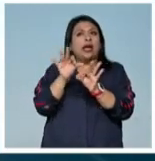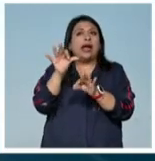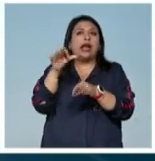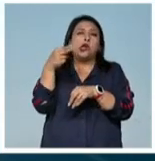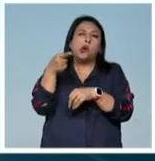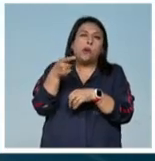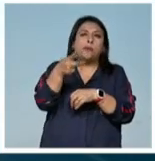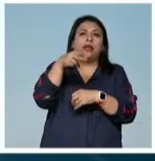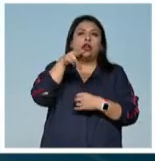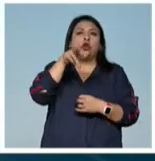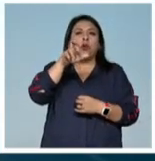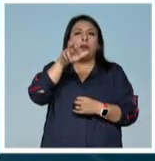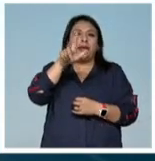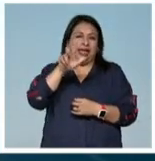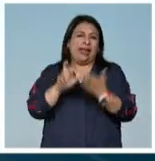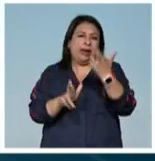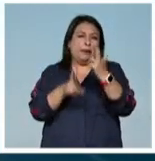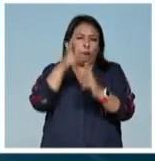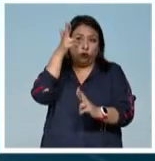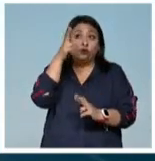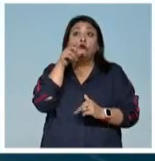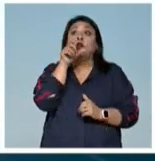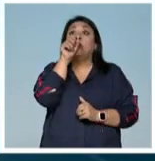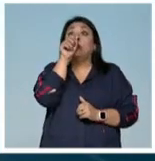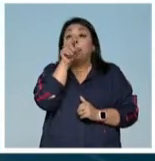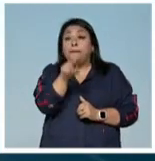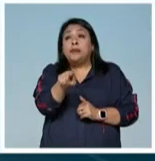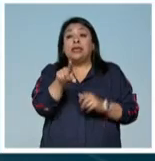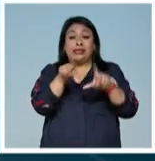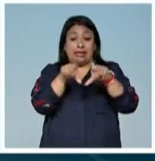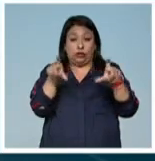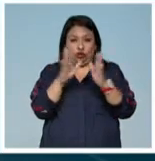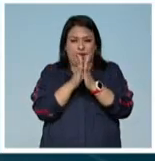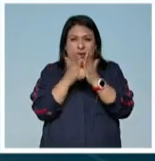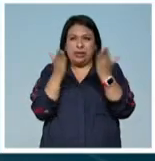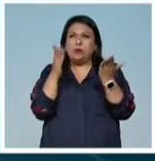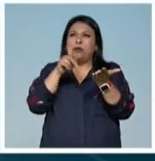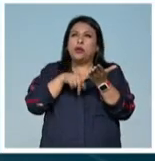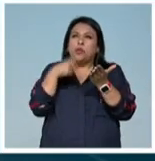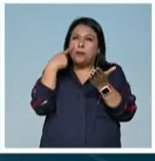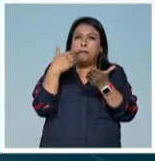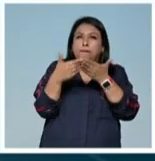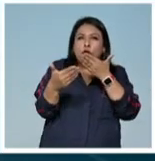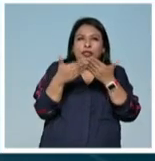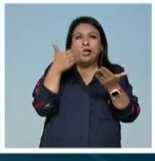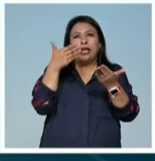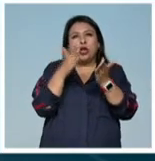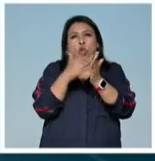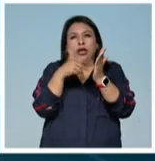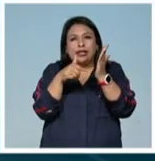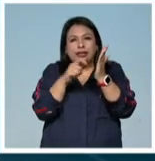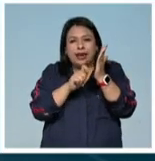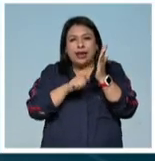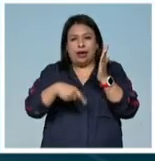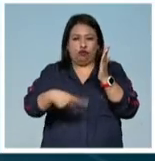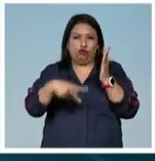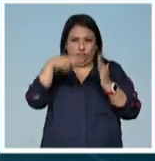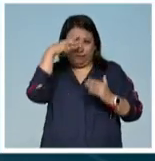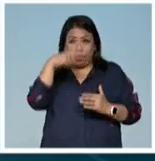llamada novela de la Revolución, pero también uno de los textos que introdujeron la modernidad literaria en nuestras